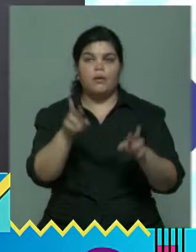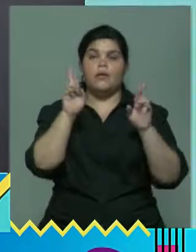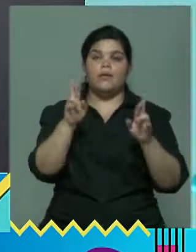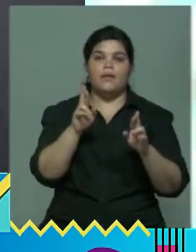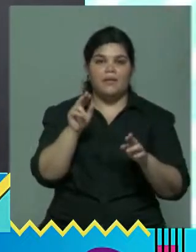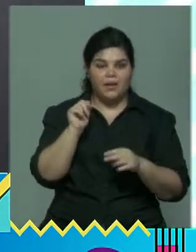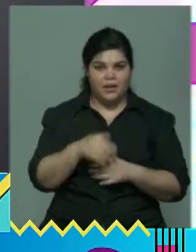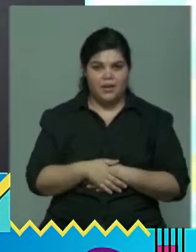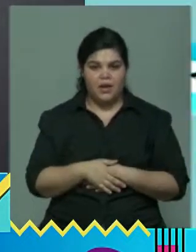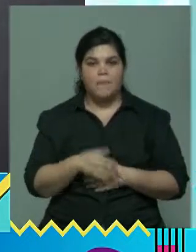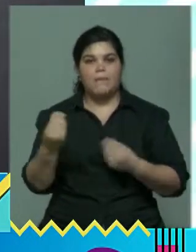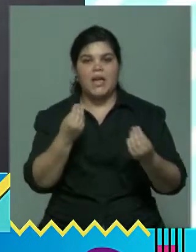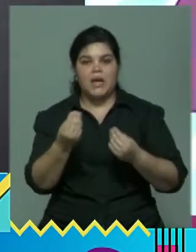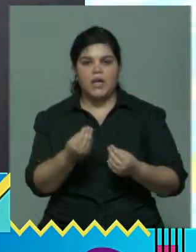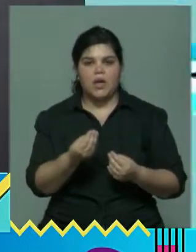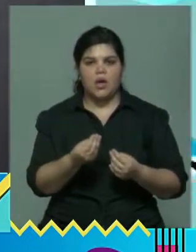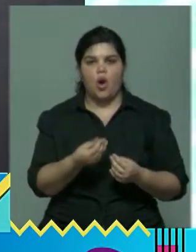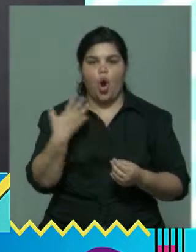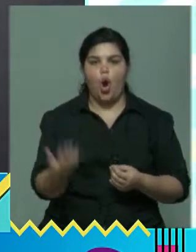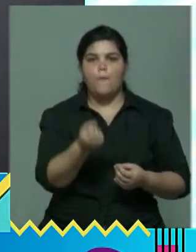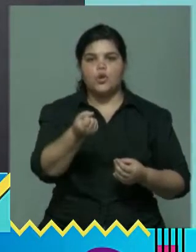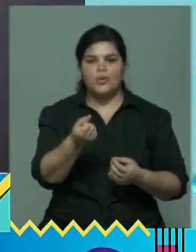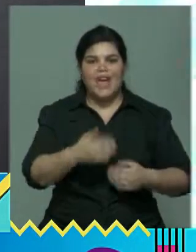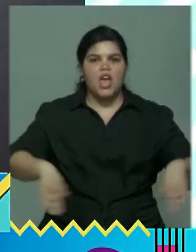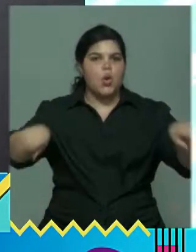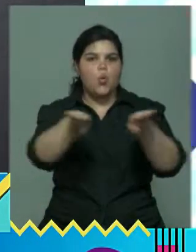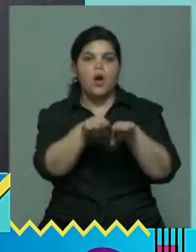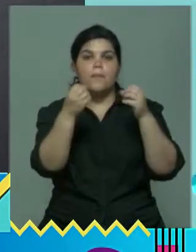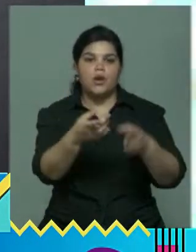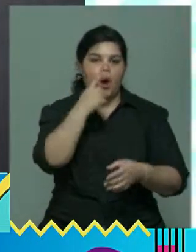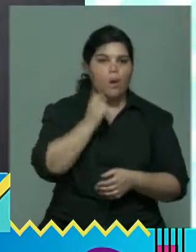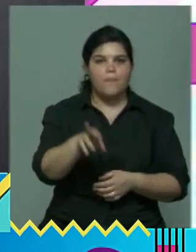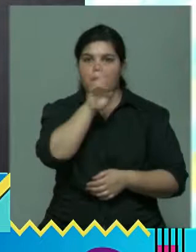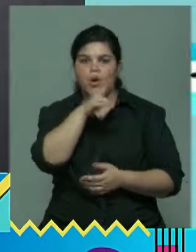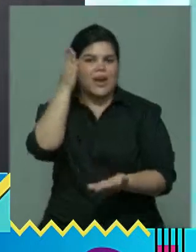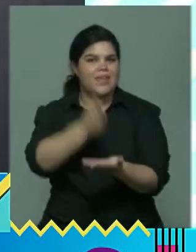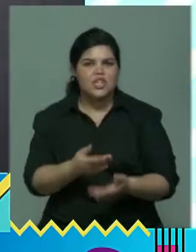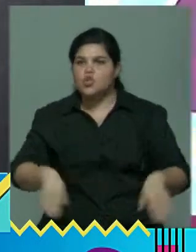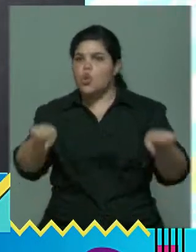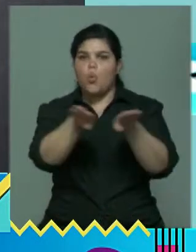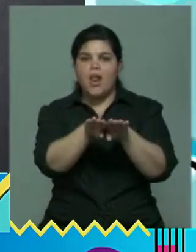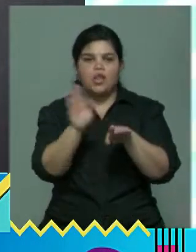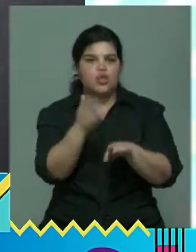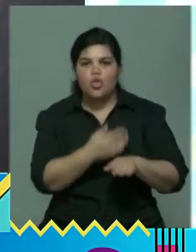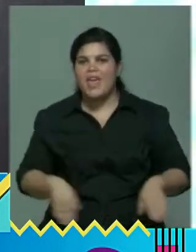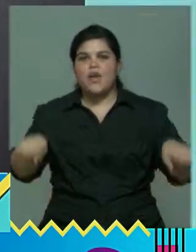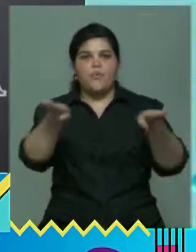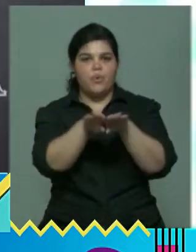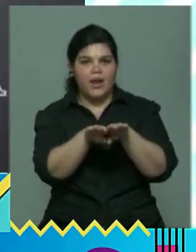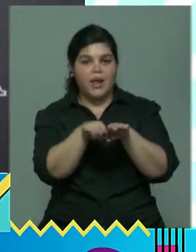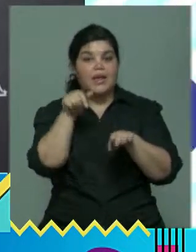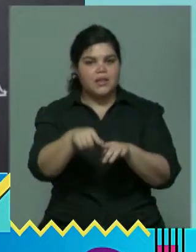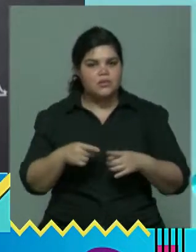otro lado para igualar oportunidades, sino que realmente se puedan dar porque todos somos iguales y tenemos los mismos derechos. En definitiva, esa es un poco